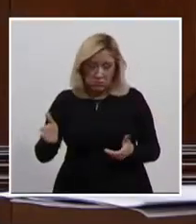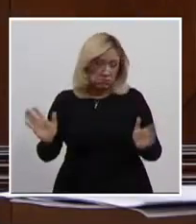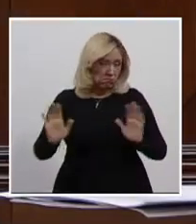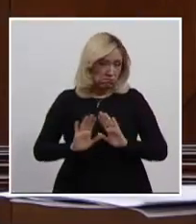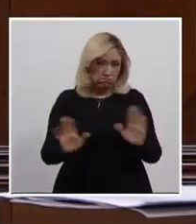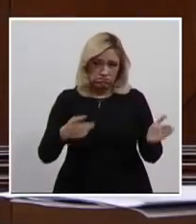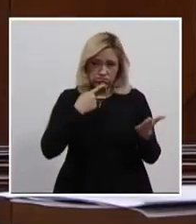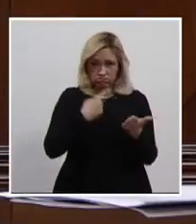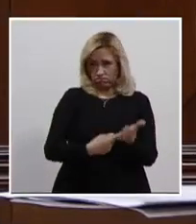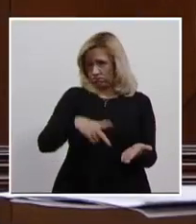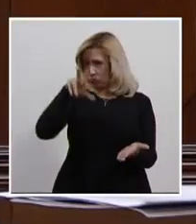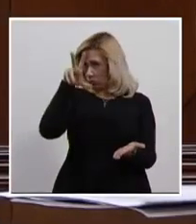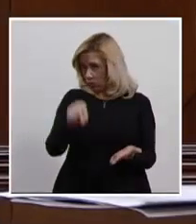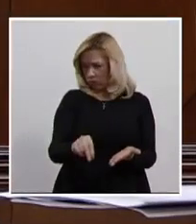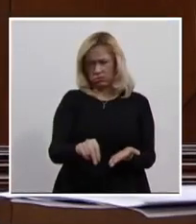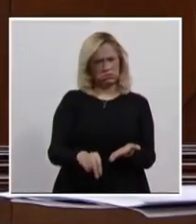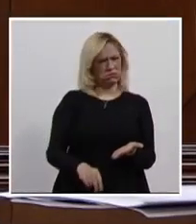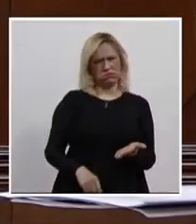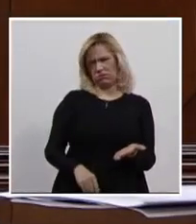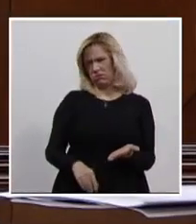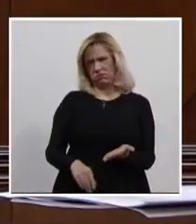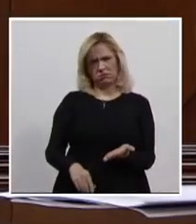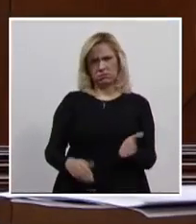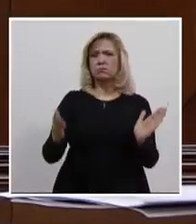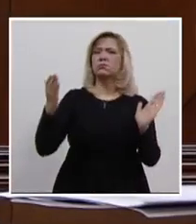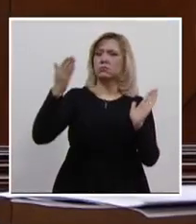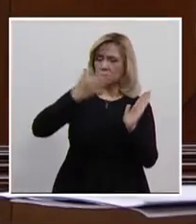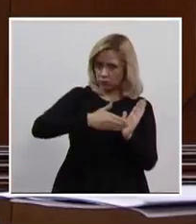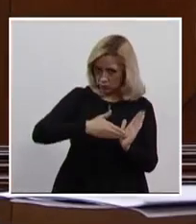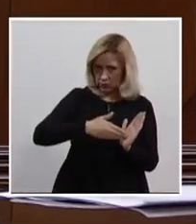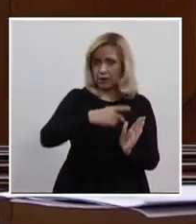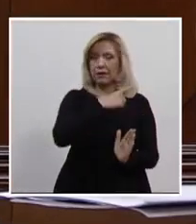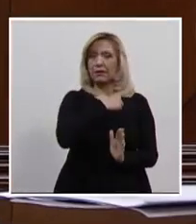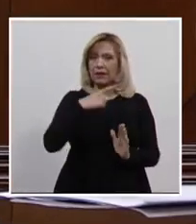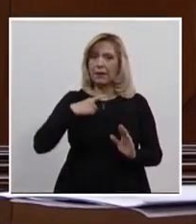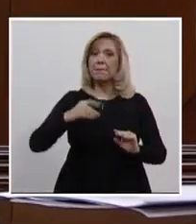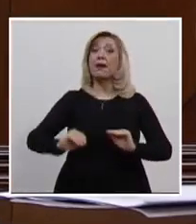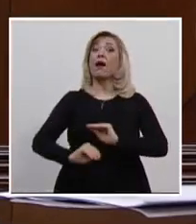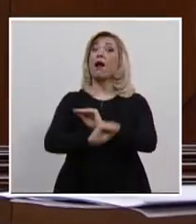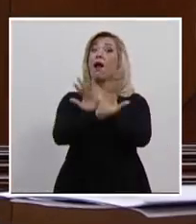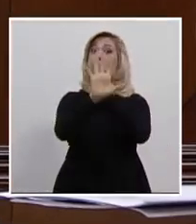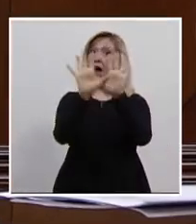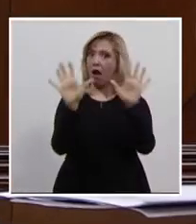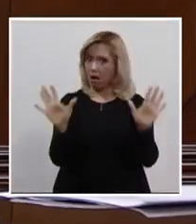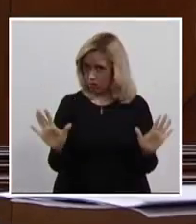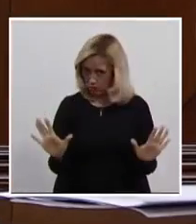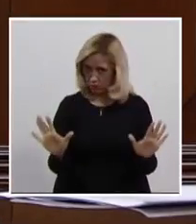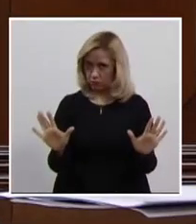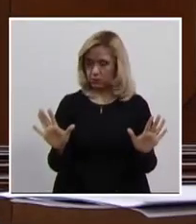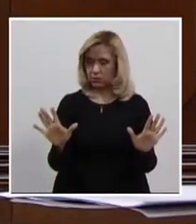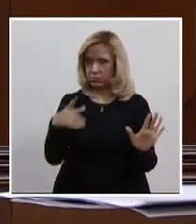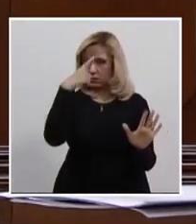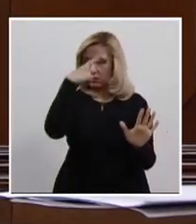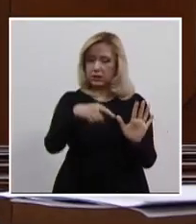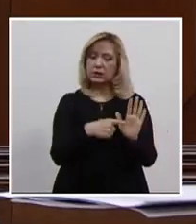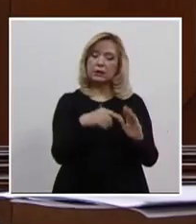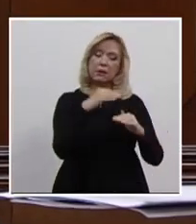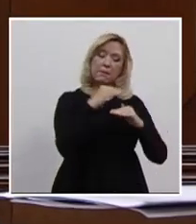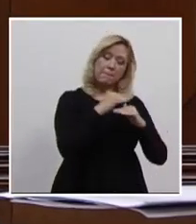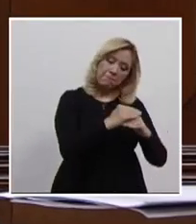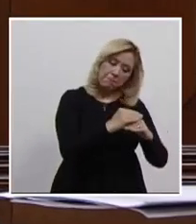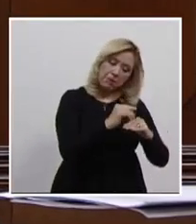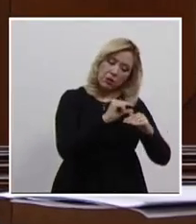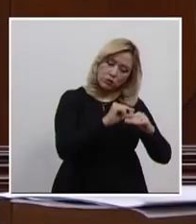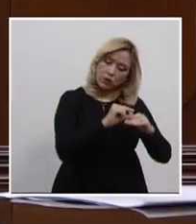estamos diciendo que no proceda la multa, sino que se debe hacer una multa aclaratoria que señale un mínimo y un